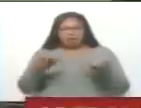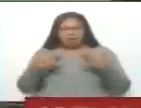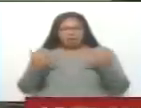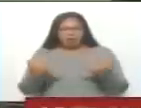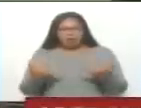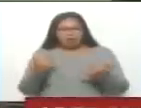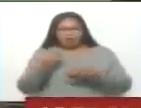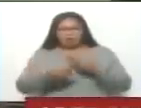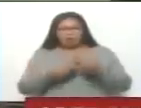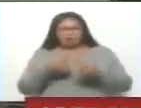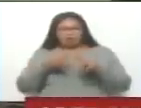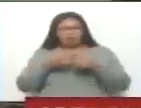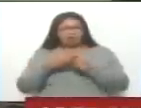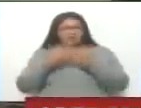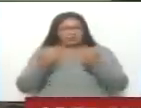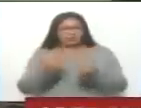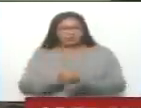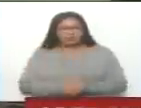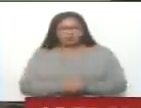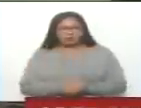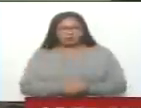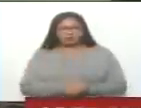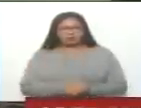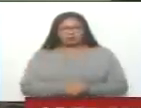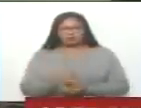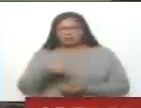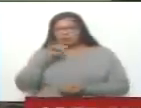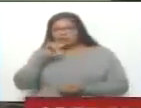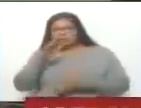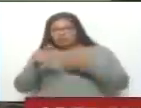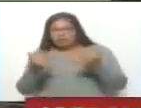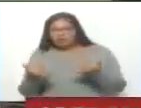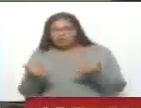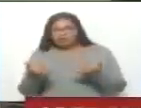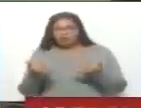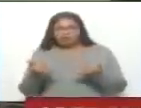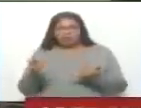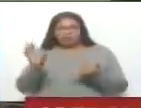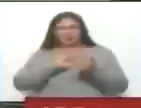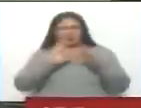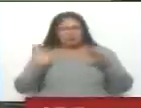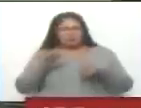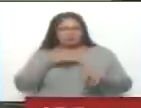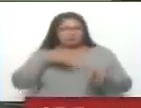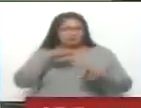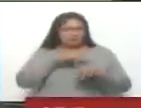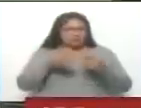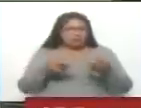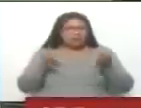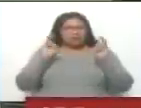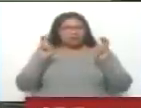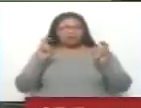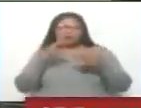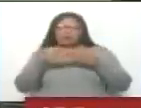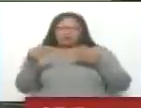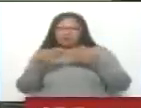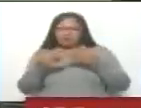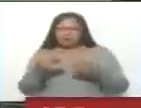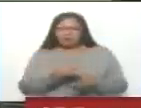consecuencia, por supuesto, demanda por quienes están especulando con el tema del dólar y